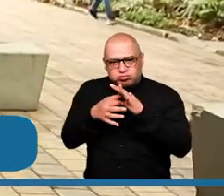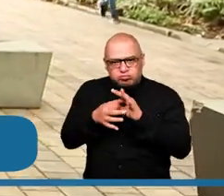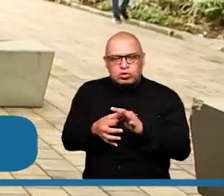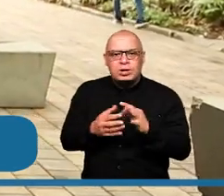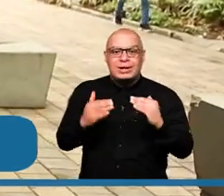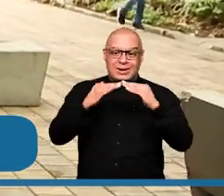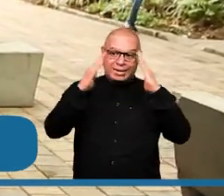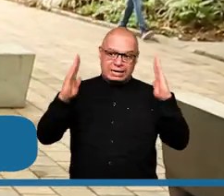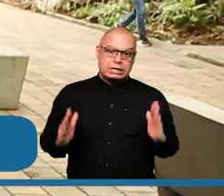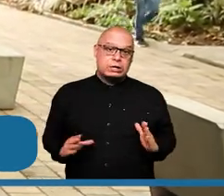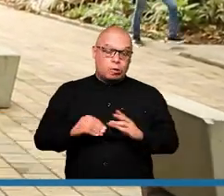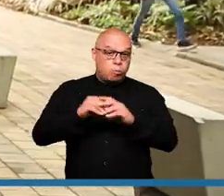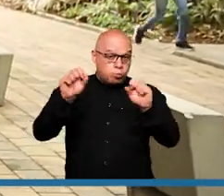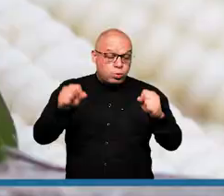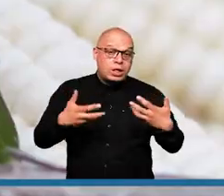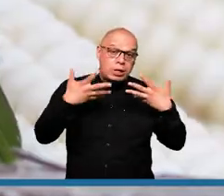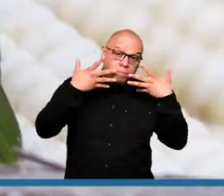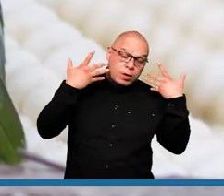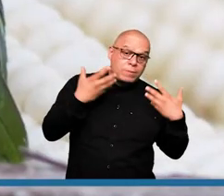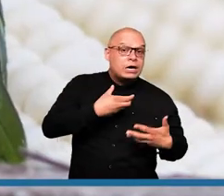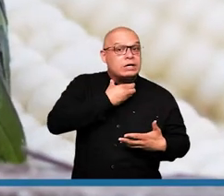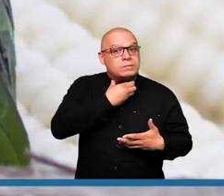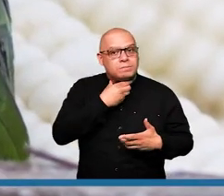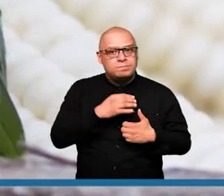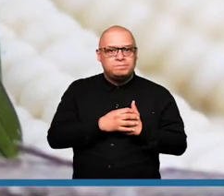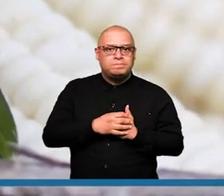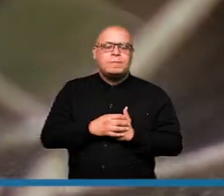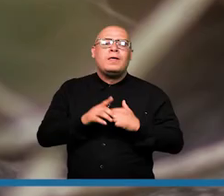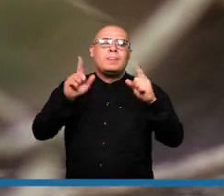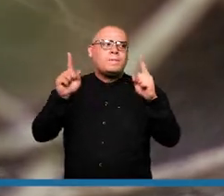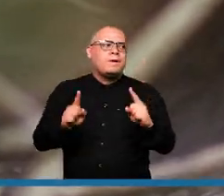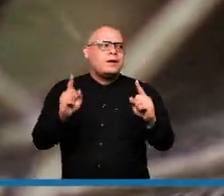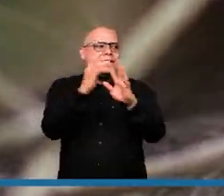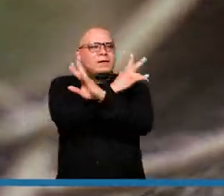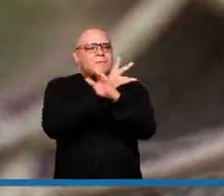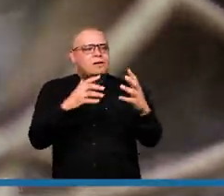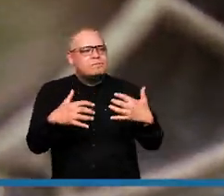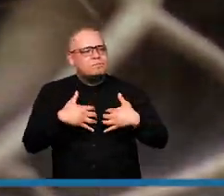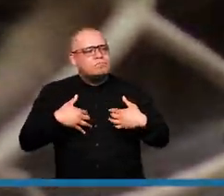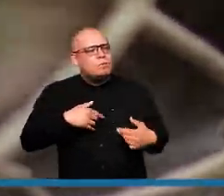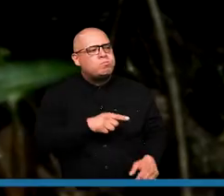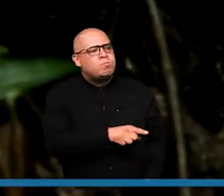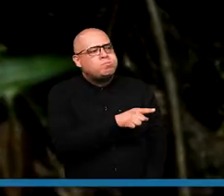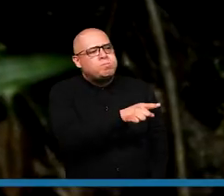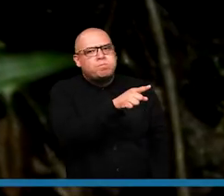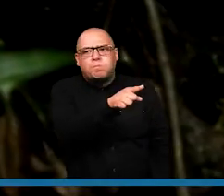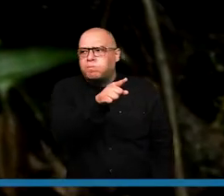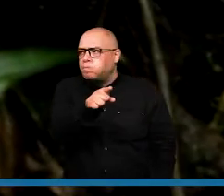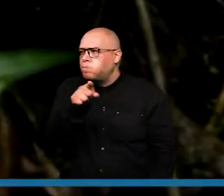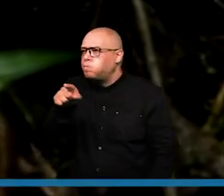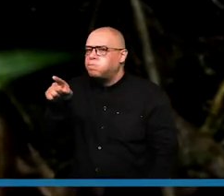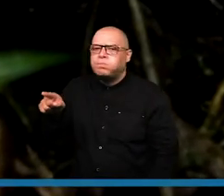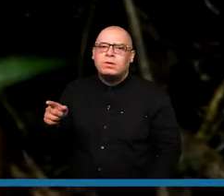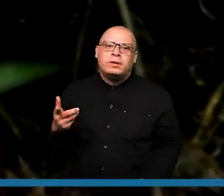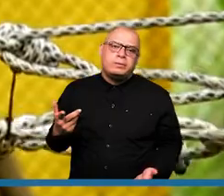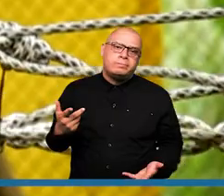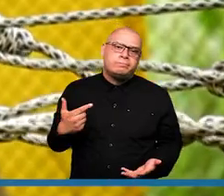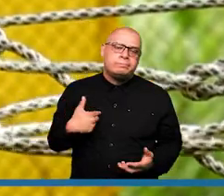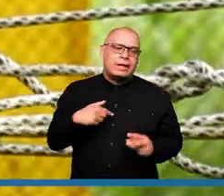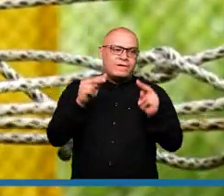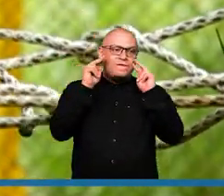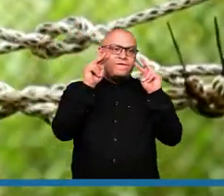la casa. Pero también nos gusta disfrutar de la fauna silvestre, y en este caso, a ellos los debemos es